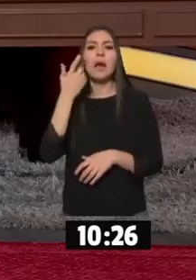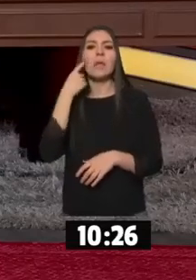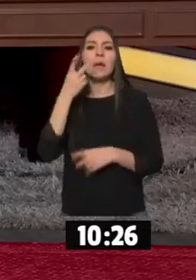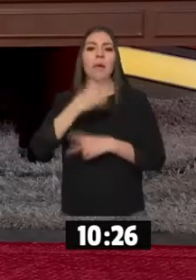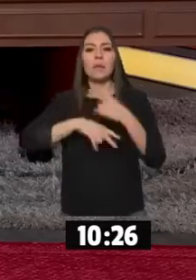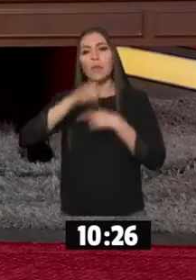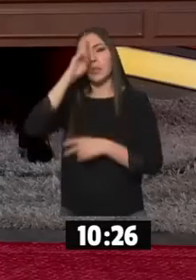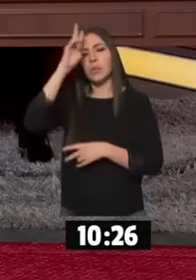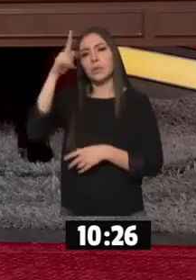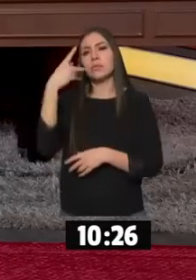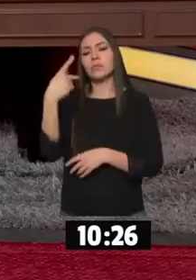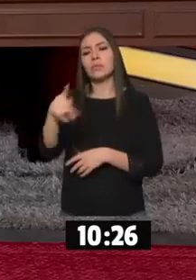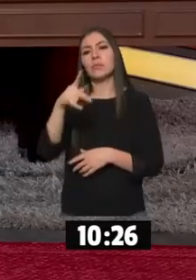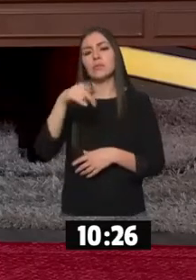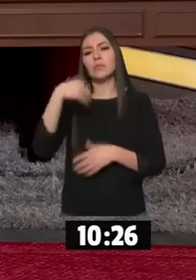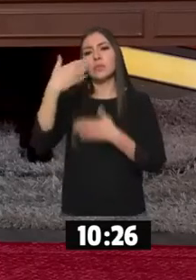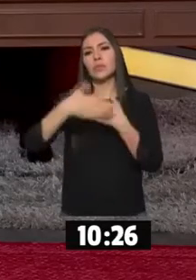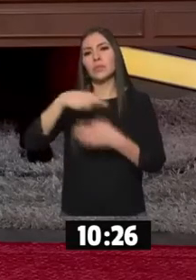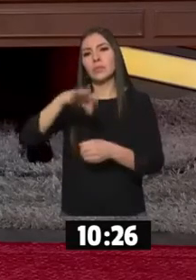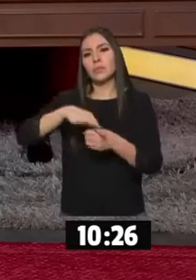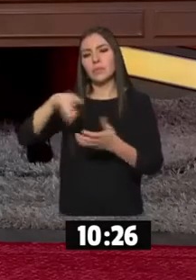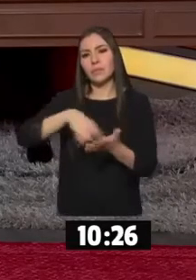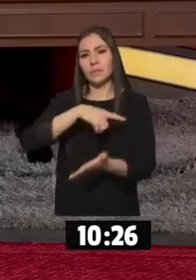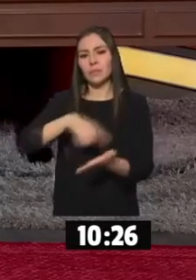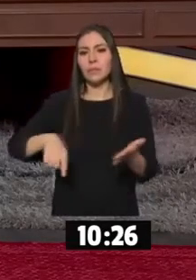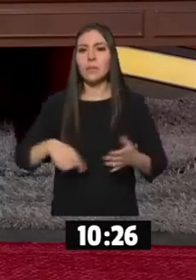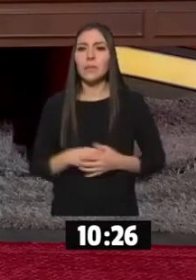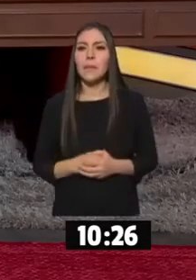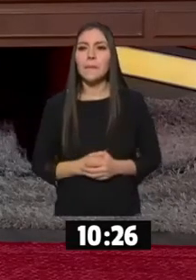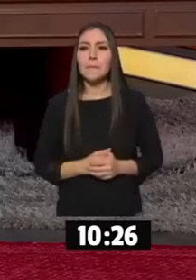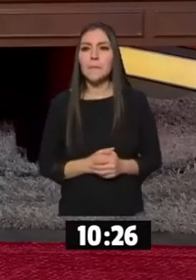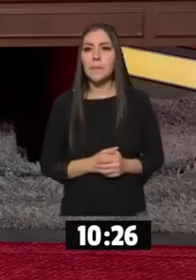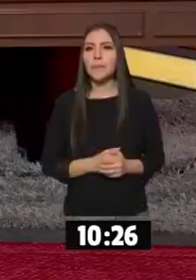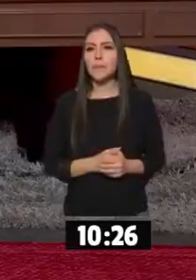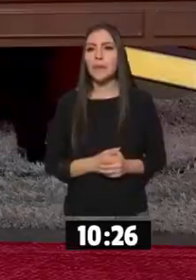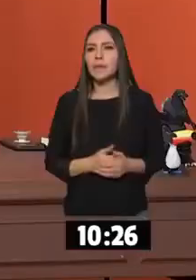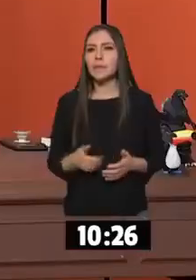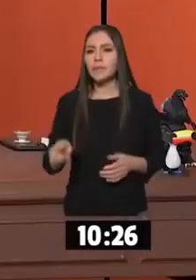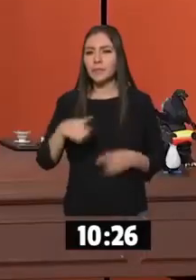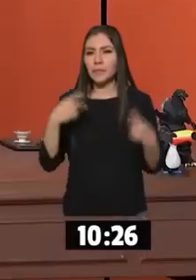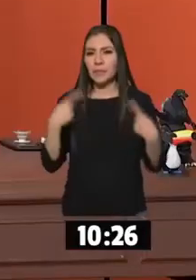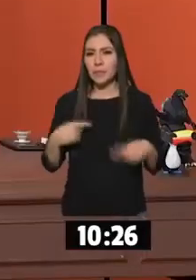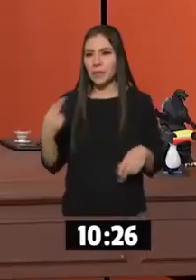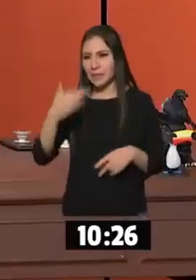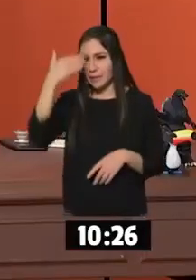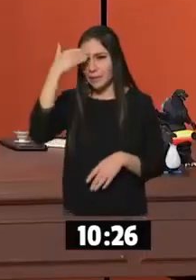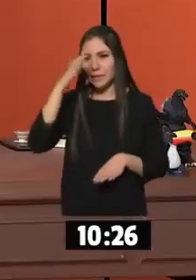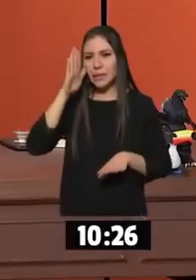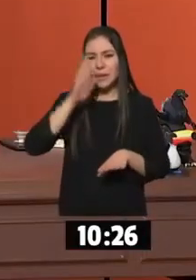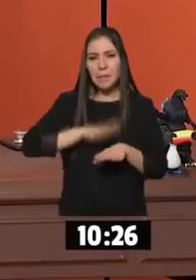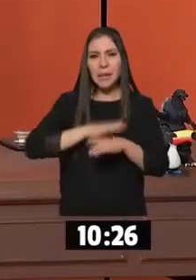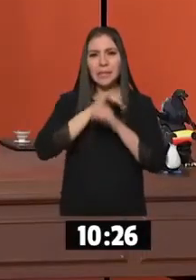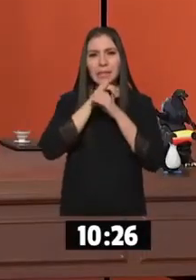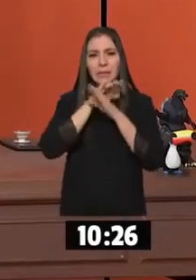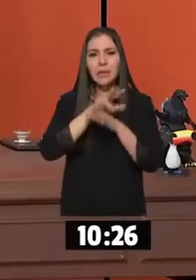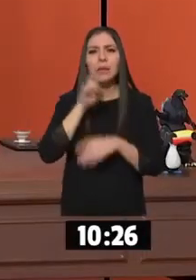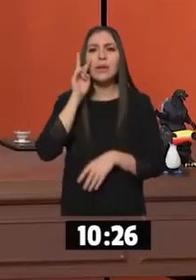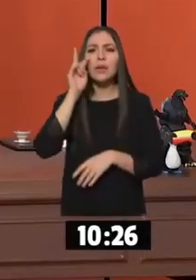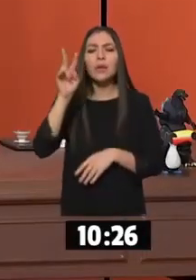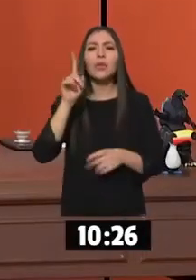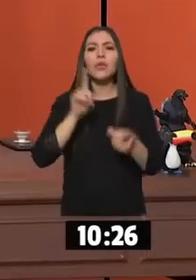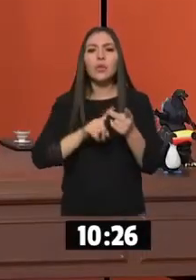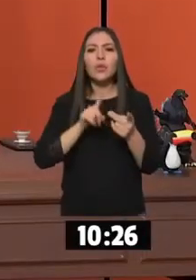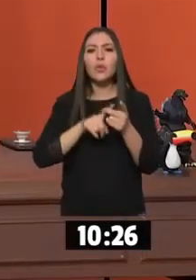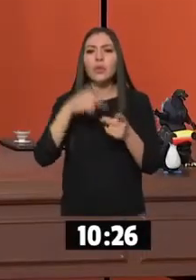en los... Oye, Rubén, para que la gente se eche un clavado de veras a estos números, ¿cómo entramos allá a Etelecta, a